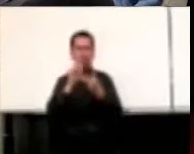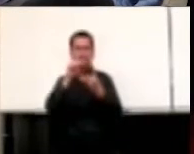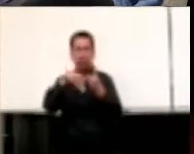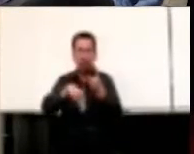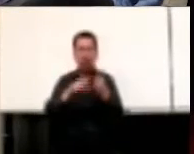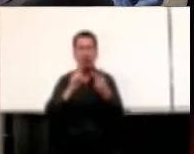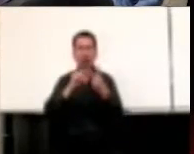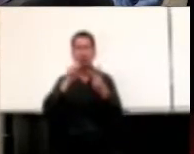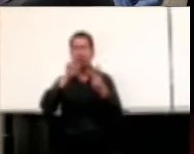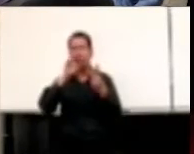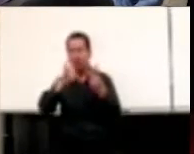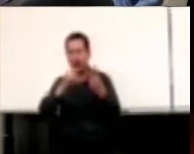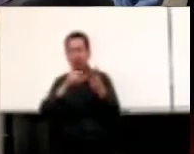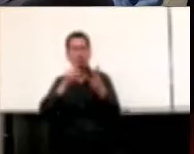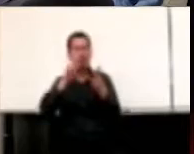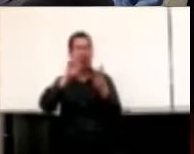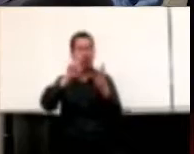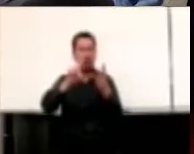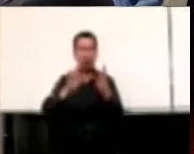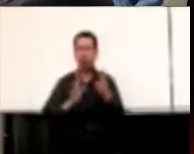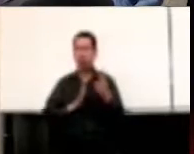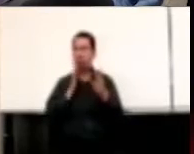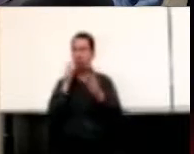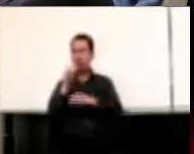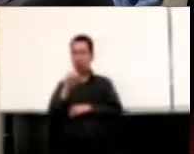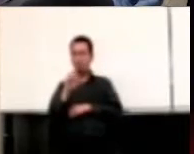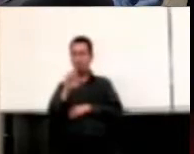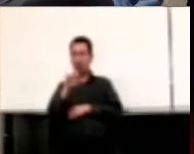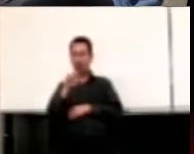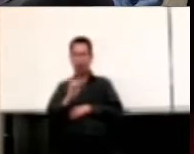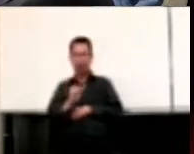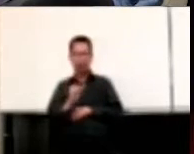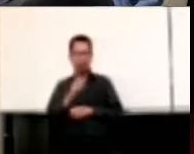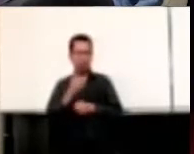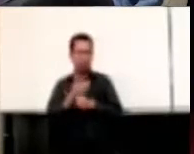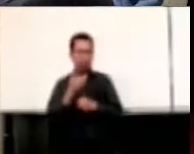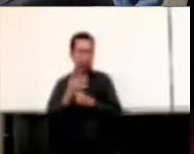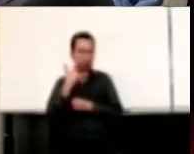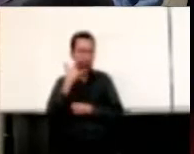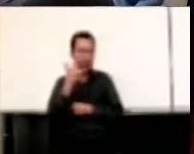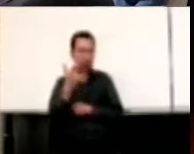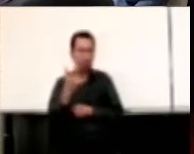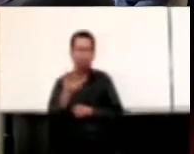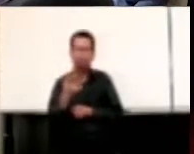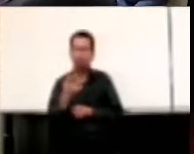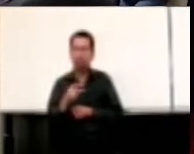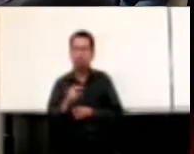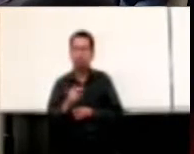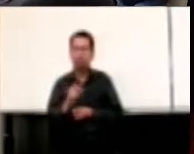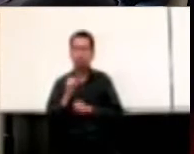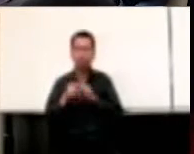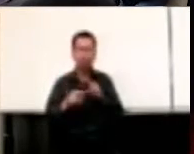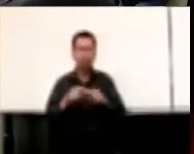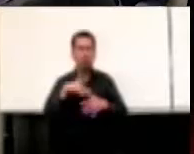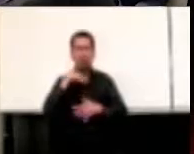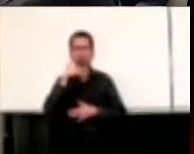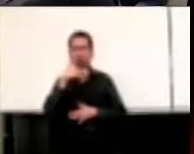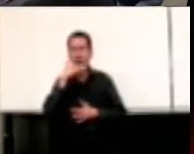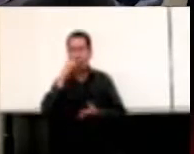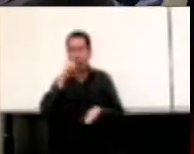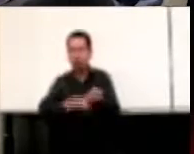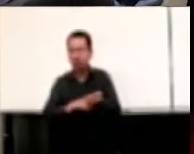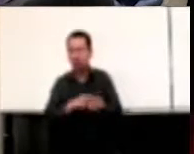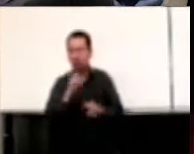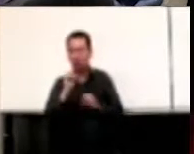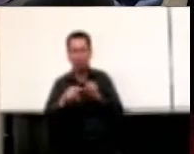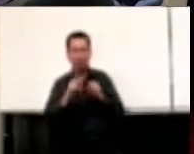la emergencia de Morena, se explica en buena medida por esa insatisfacción de los electores, ciertamente con la corrupción, que se había